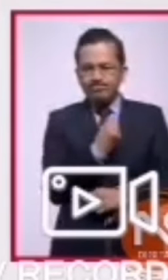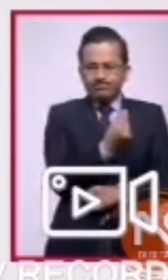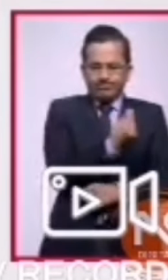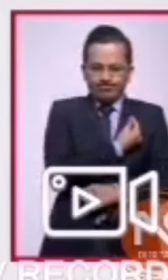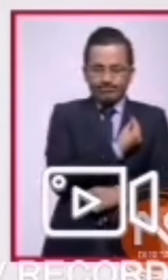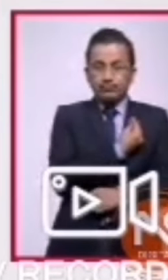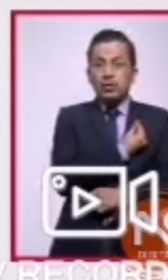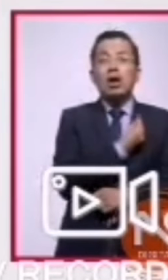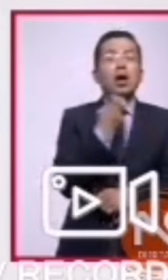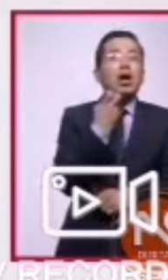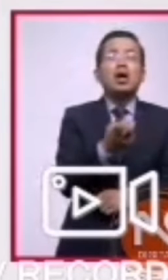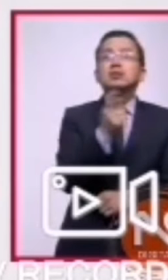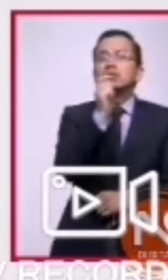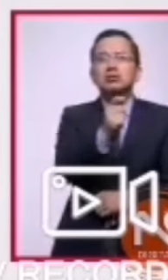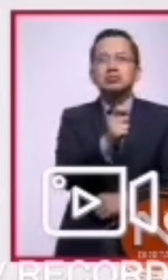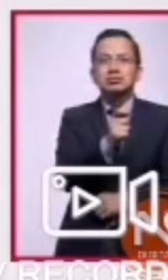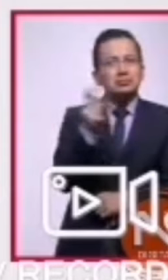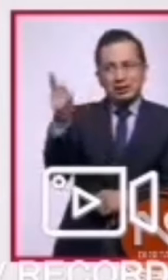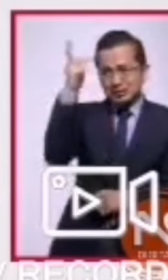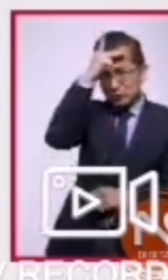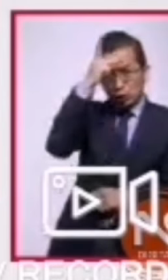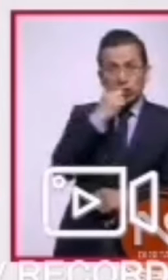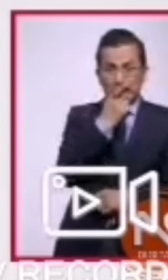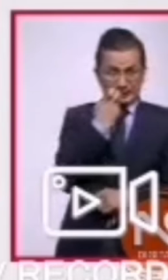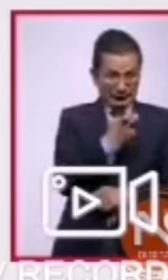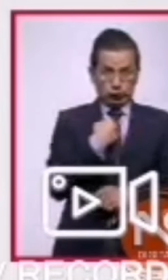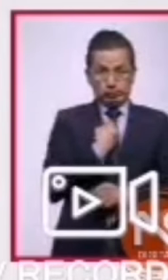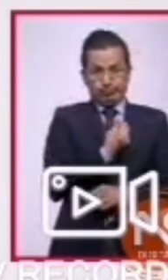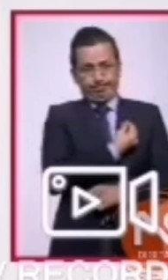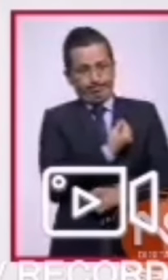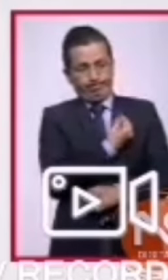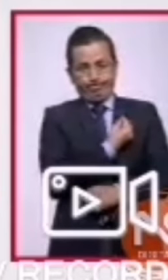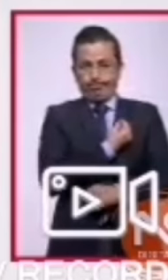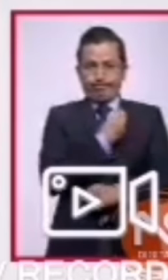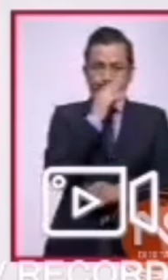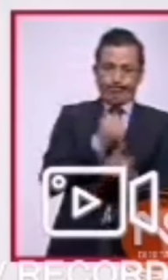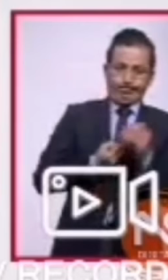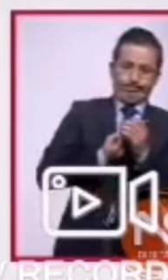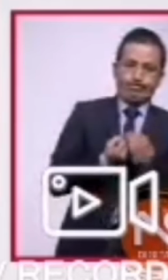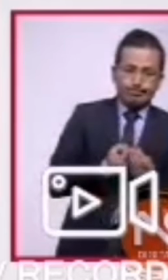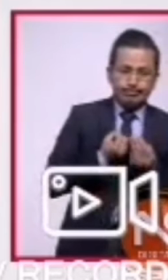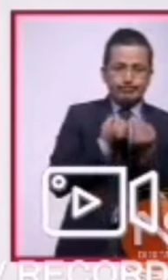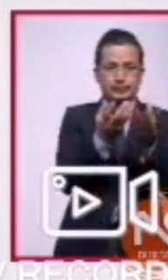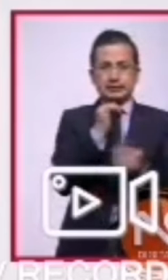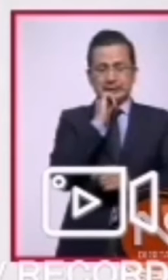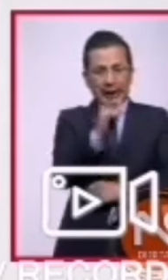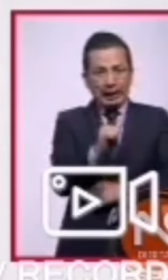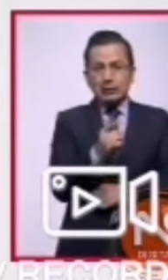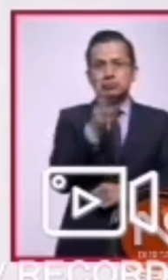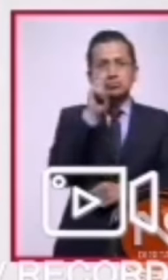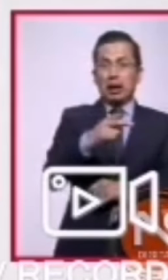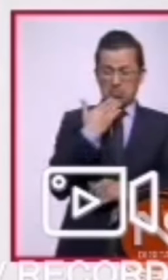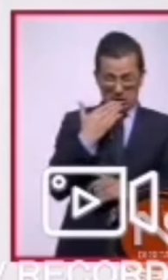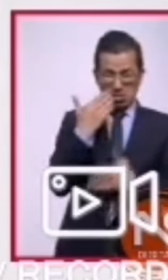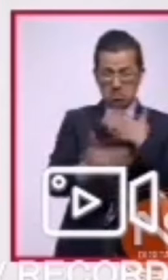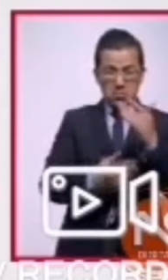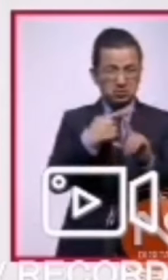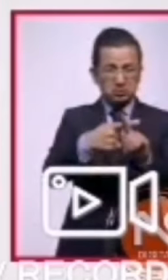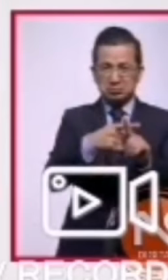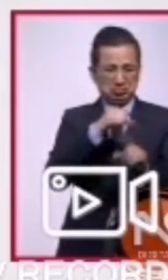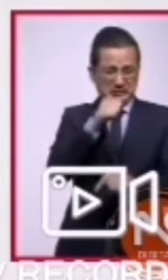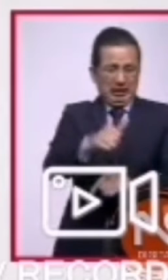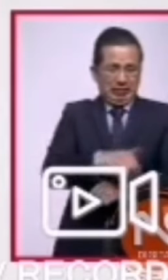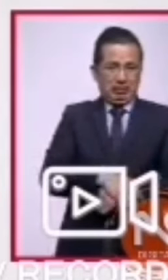la psicología nos dice que no te lleva a nada bueno. Cuando estás negando el sentimiento,